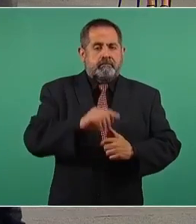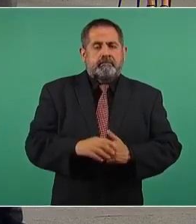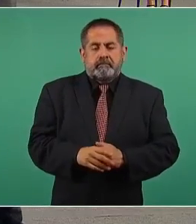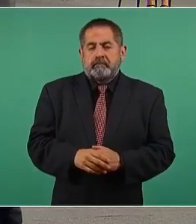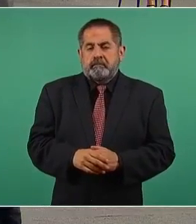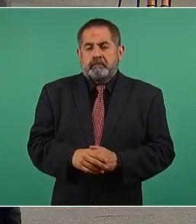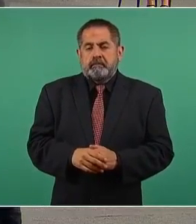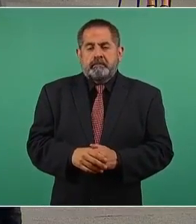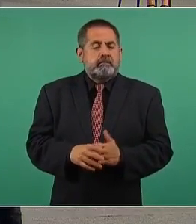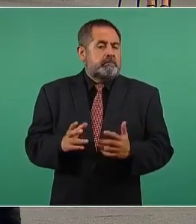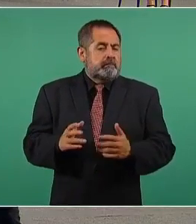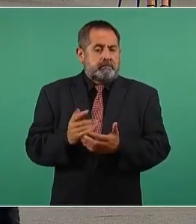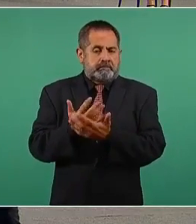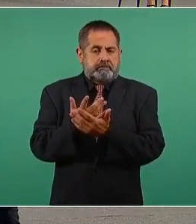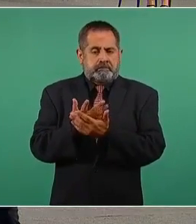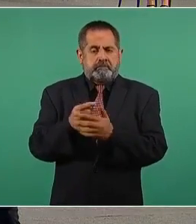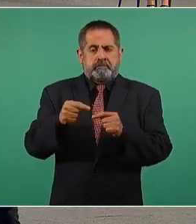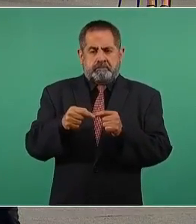Hay que esperar porque